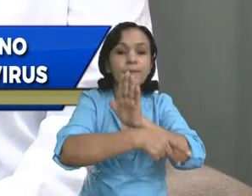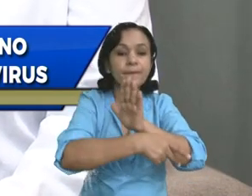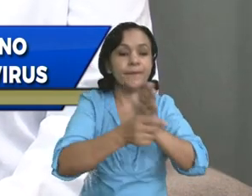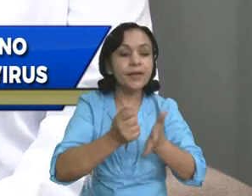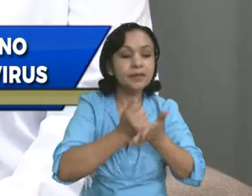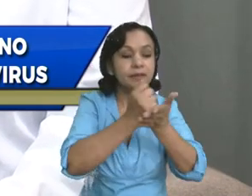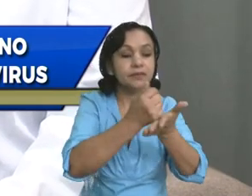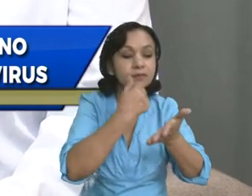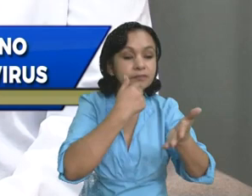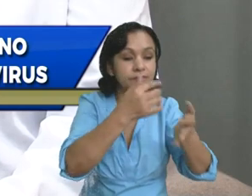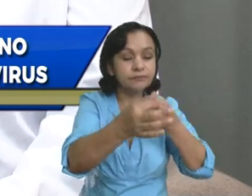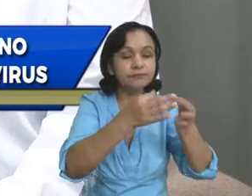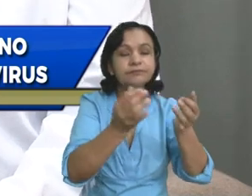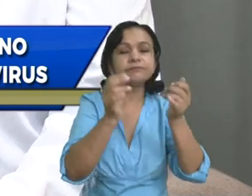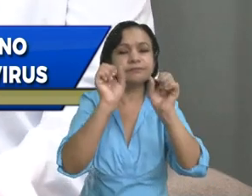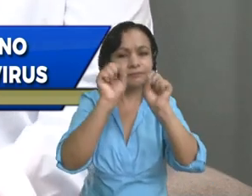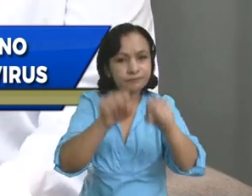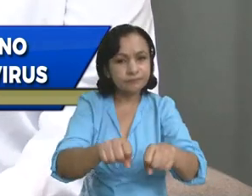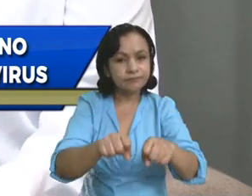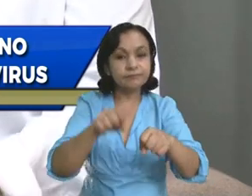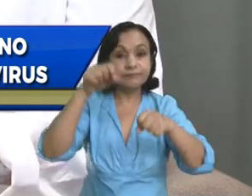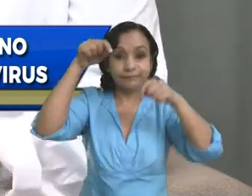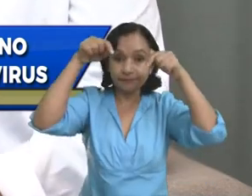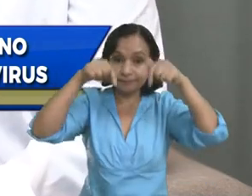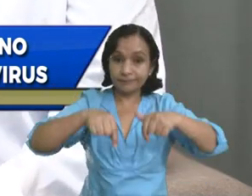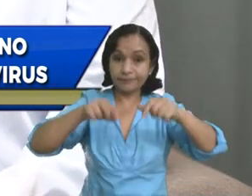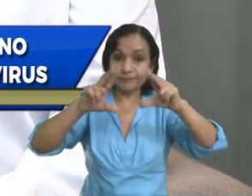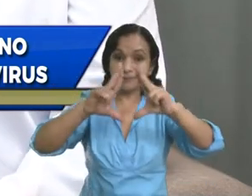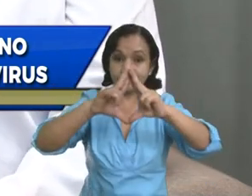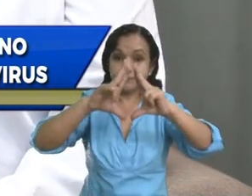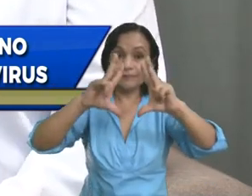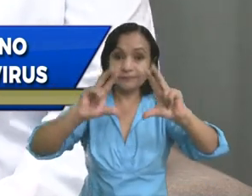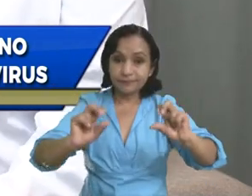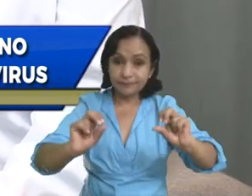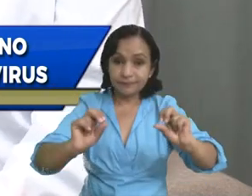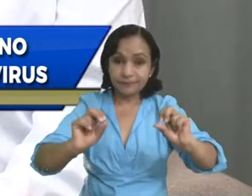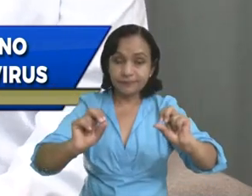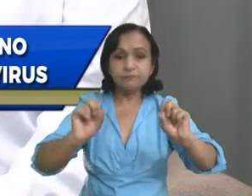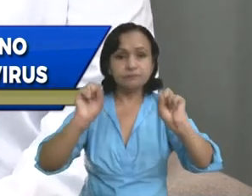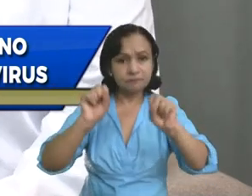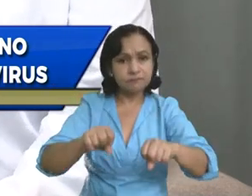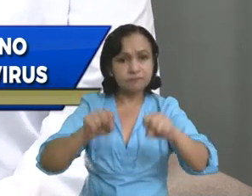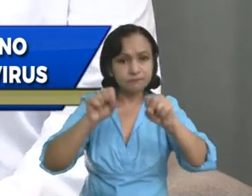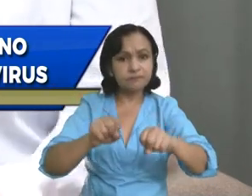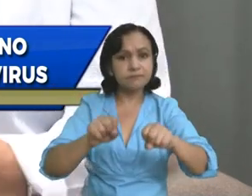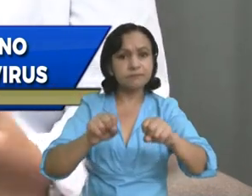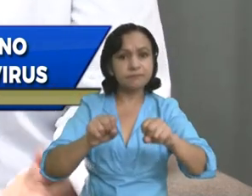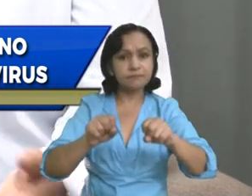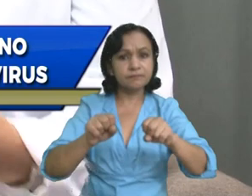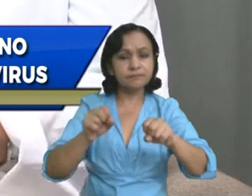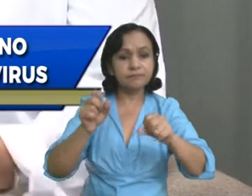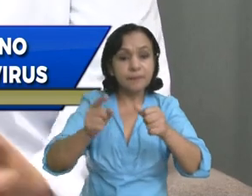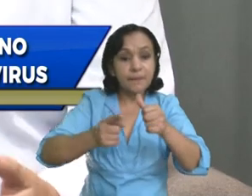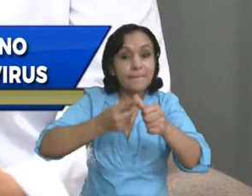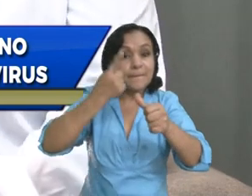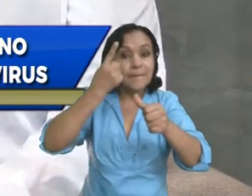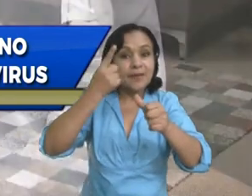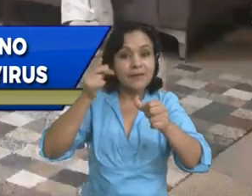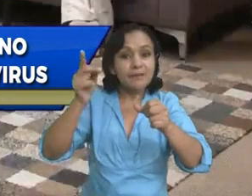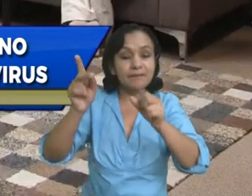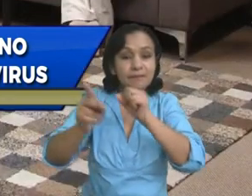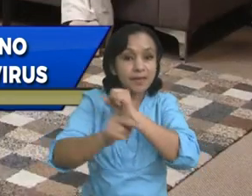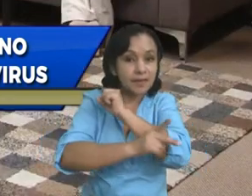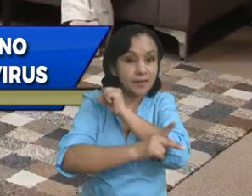también en sus protocolos de atención. Acá, en Nicaragua, por supuesto, fue de los primeros países en que